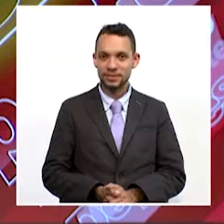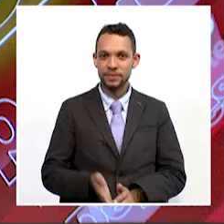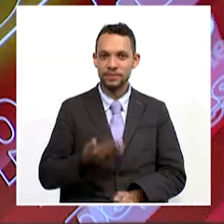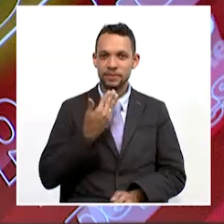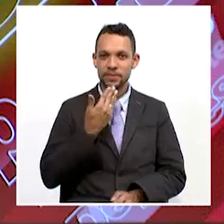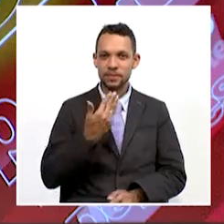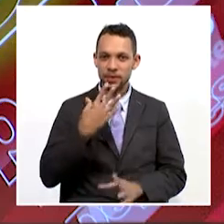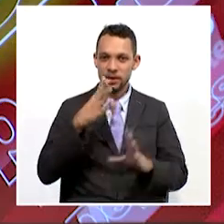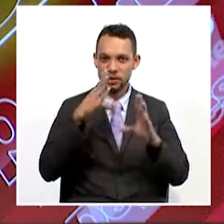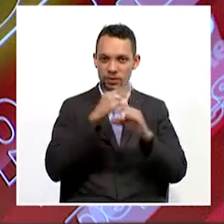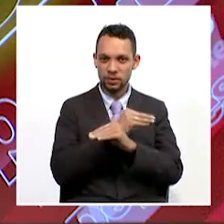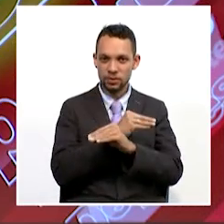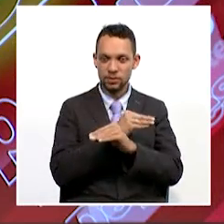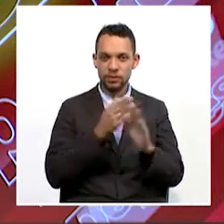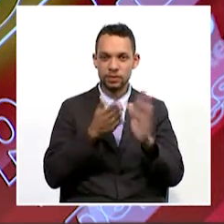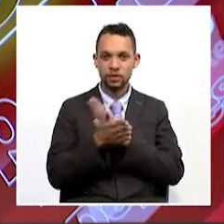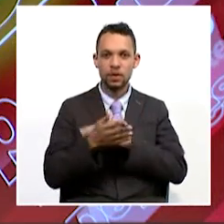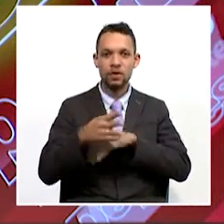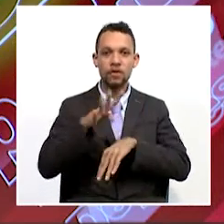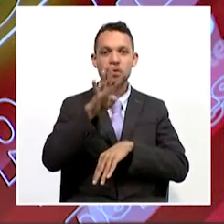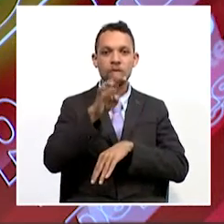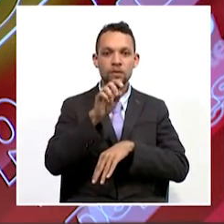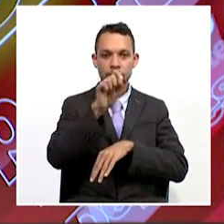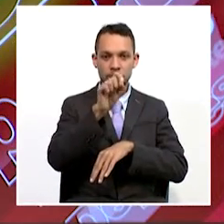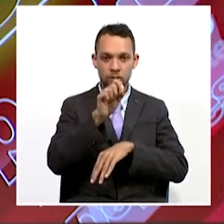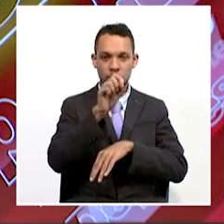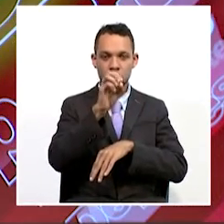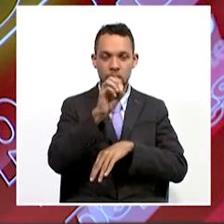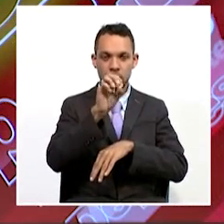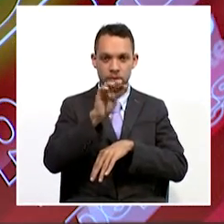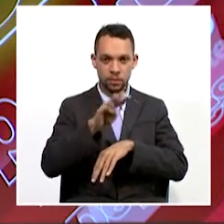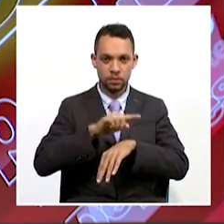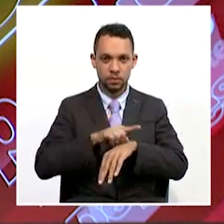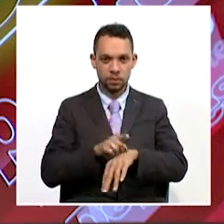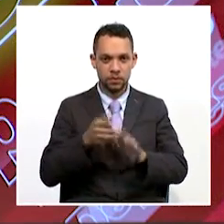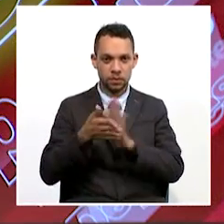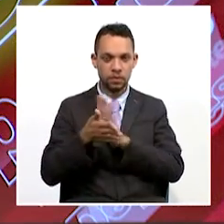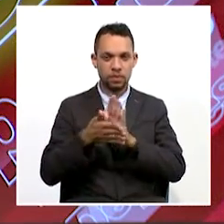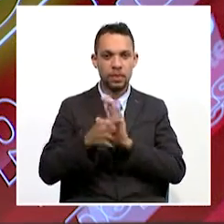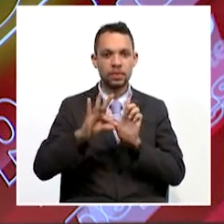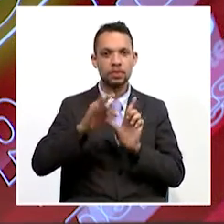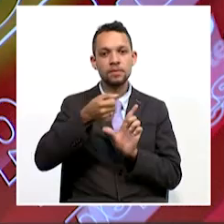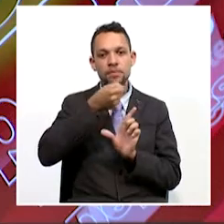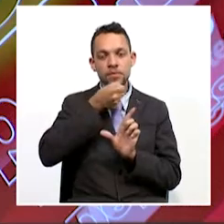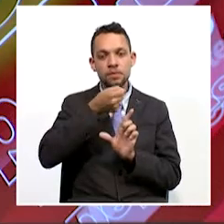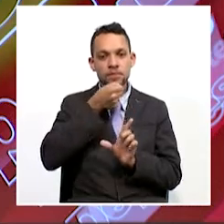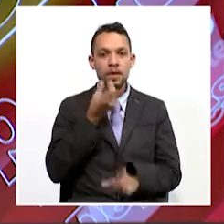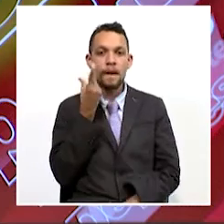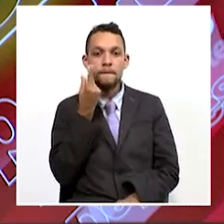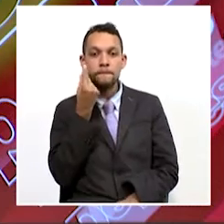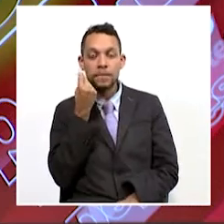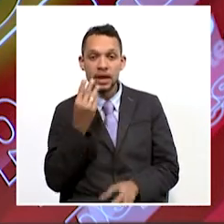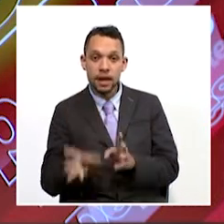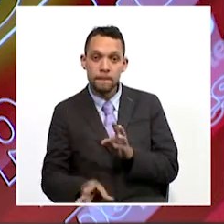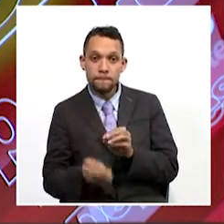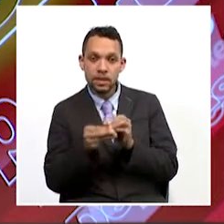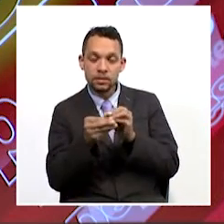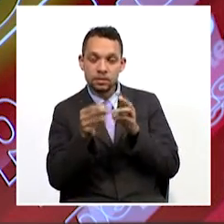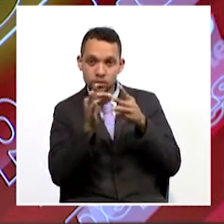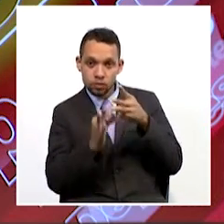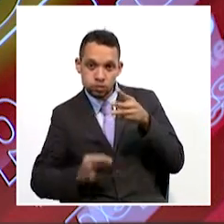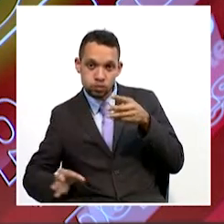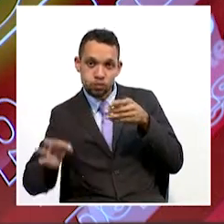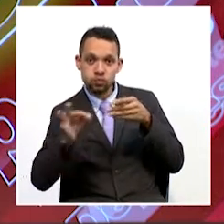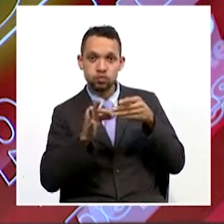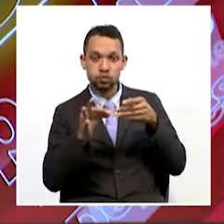Hola, ¿qué tal? Buenas noches, 9:04, bienvenidos a la información deportiva en Telecafé Noticias. Deportivo Pereira sumó 3 puntos en casa y ascendió al tercer lugar